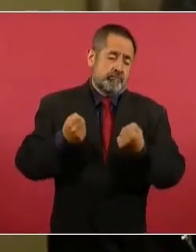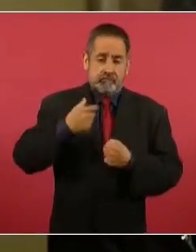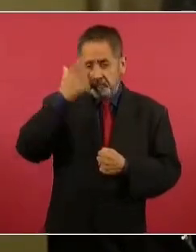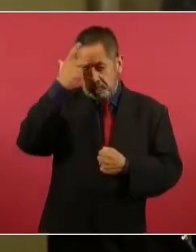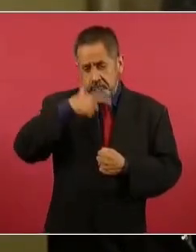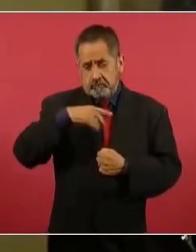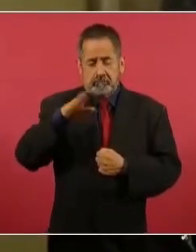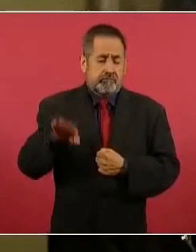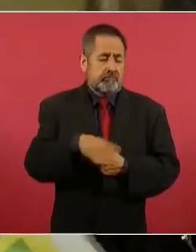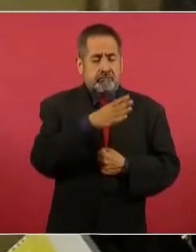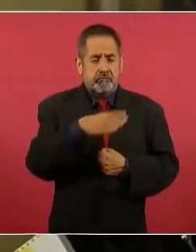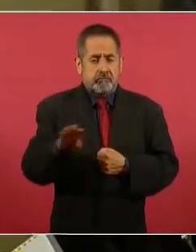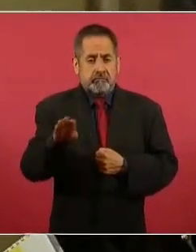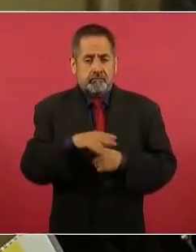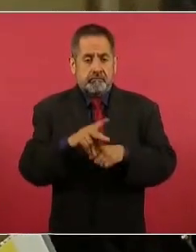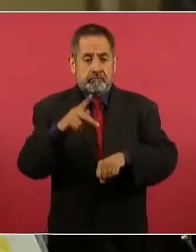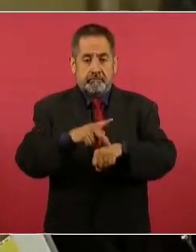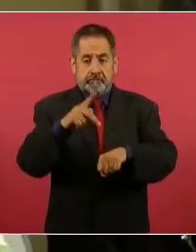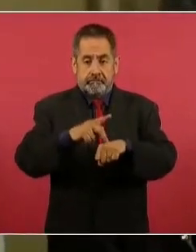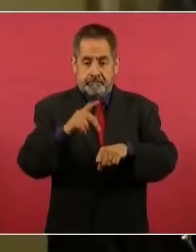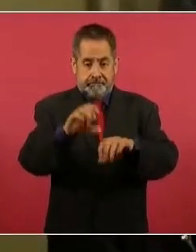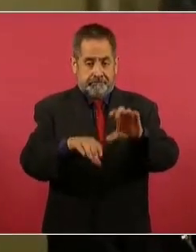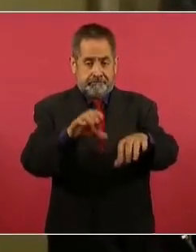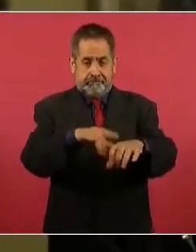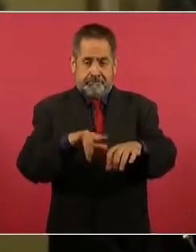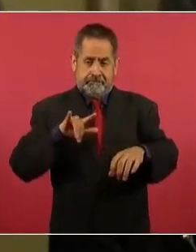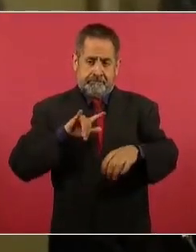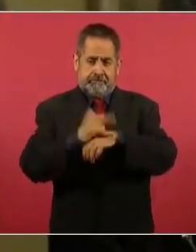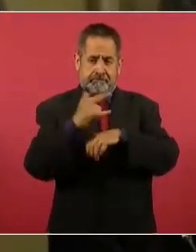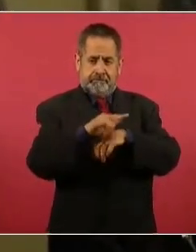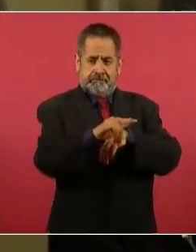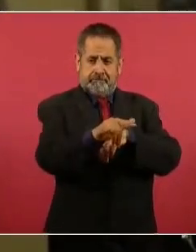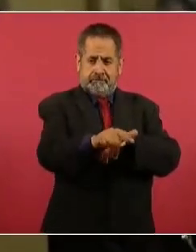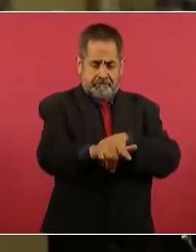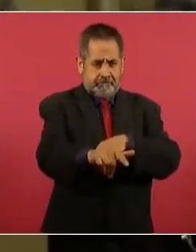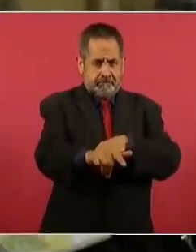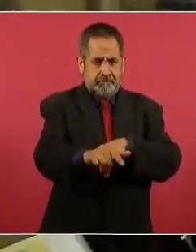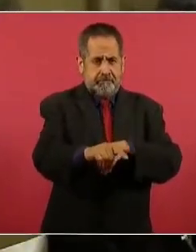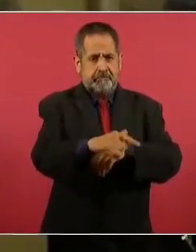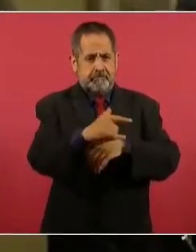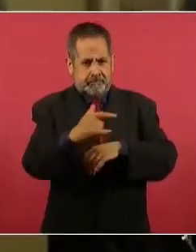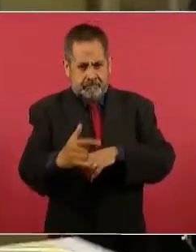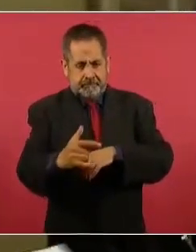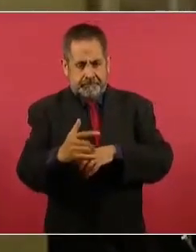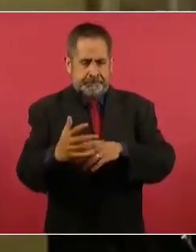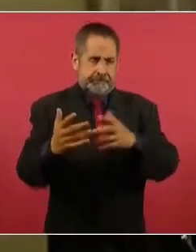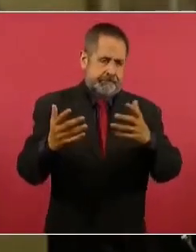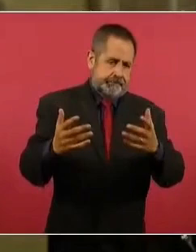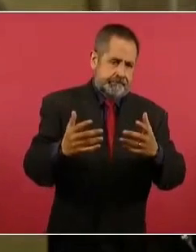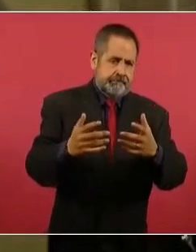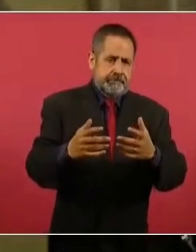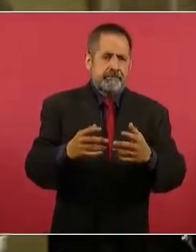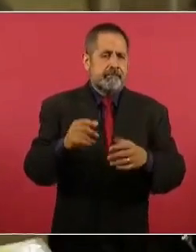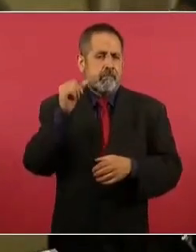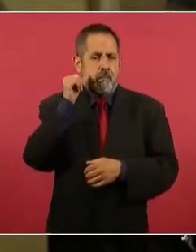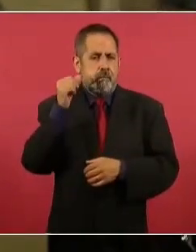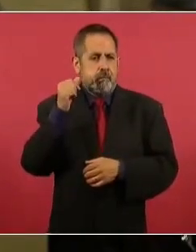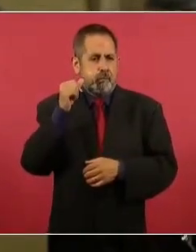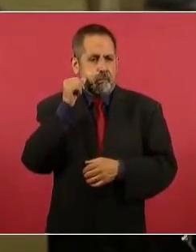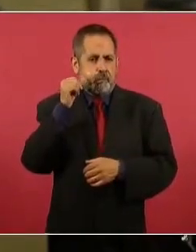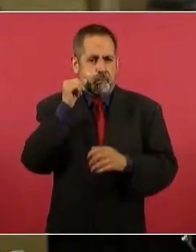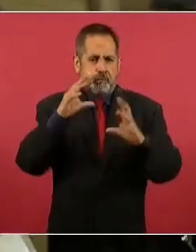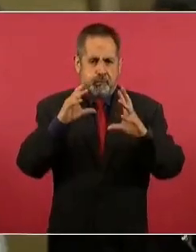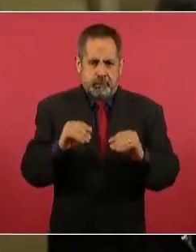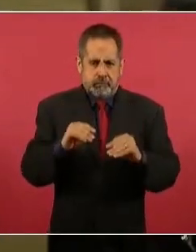noche, les pusieron piedras en la carretera y pues con esta modalidad de poncharle las llantas o incluso